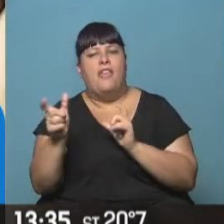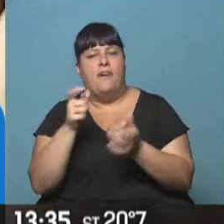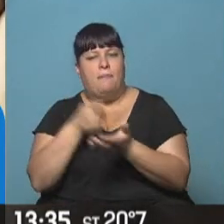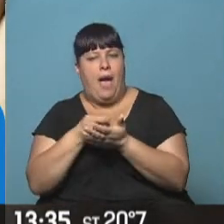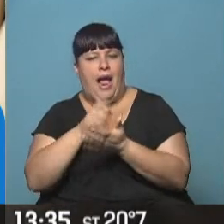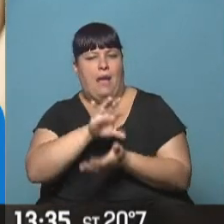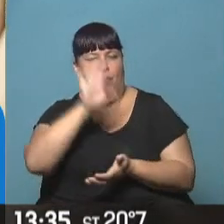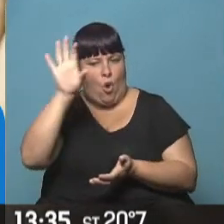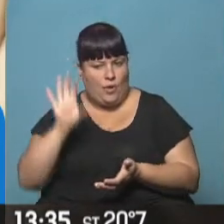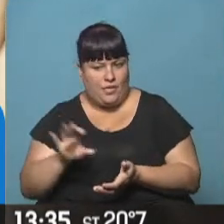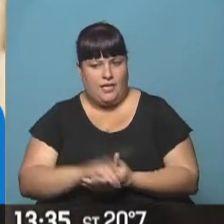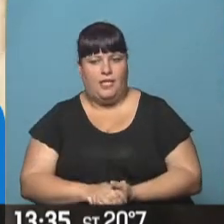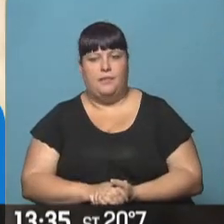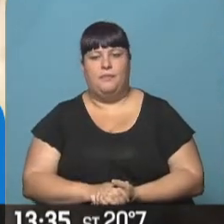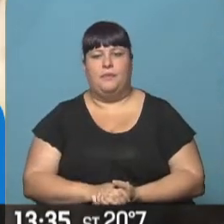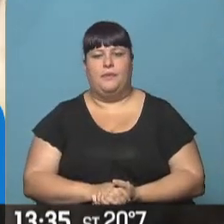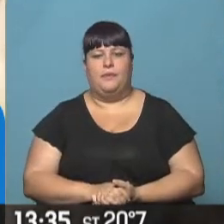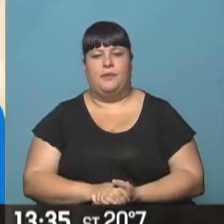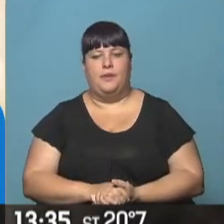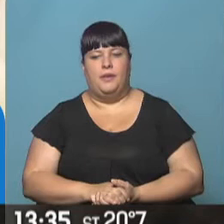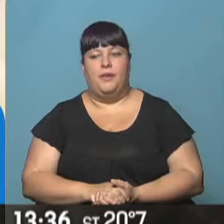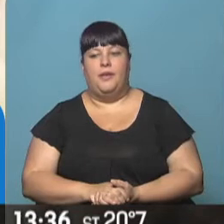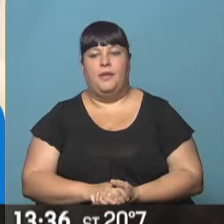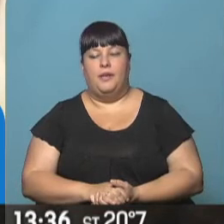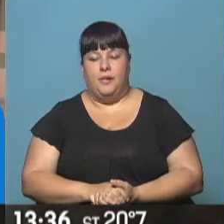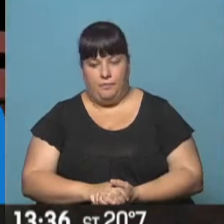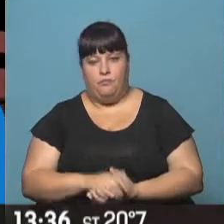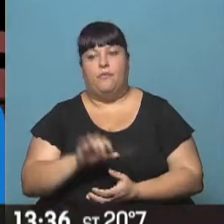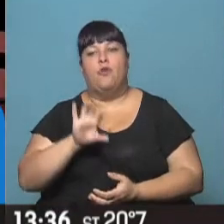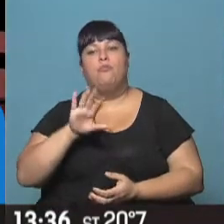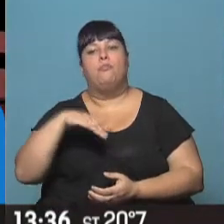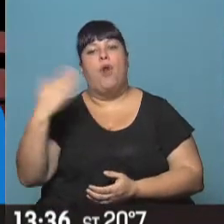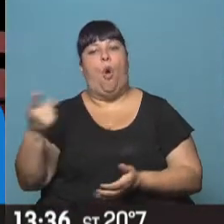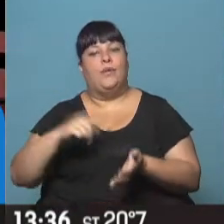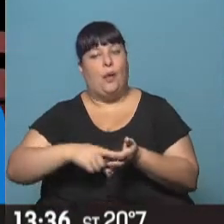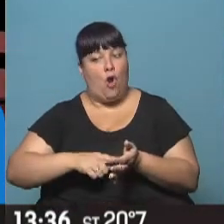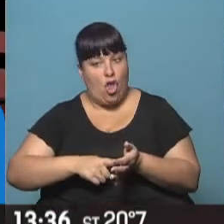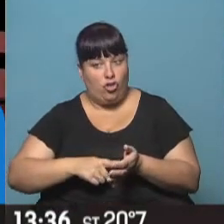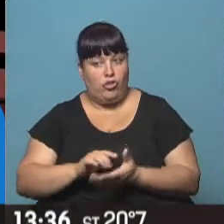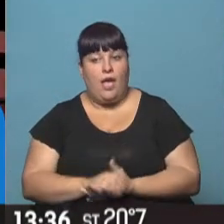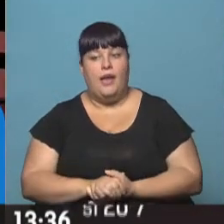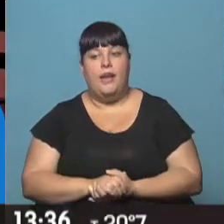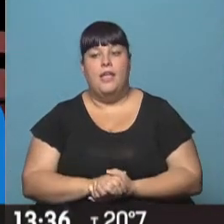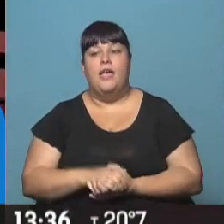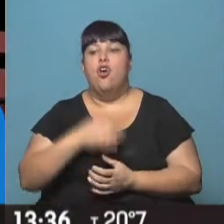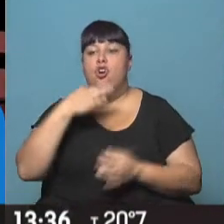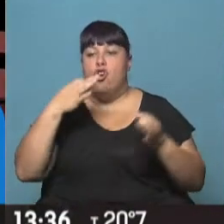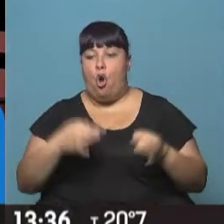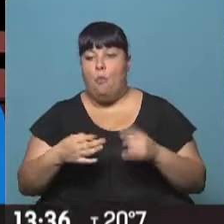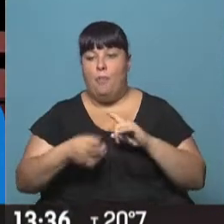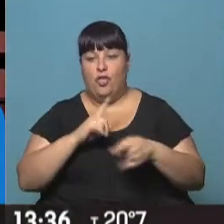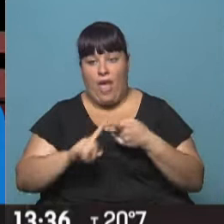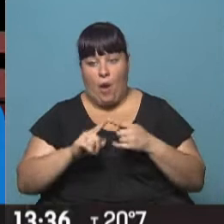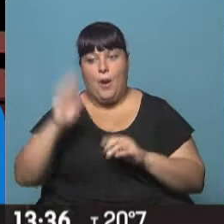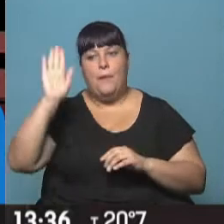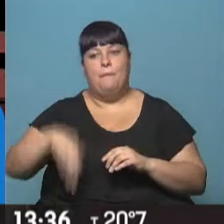para las provincias, para el resto de las provincias. La provincia de Buenos Aires se compromete con este acuerdo a